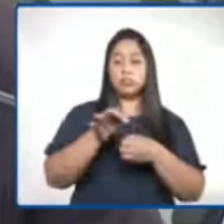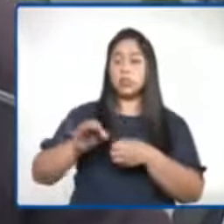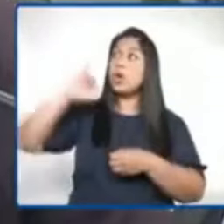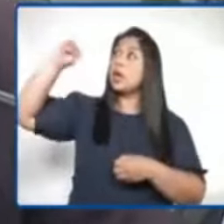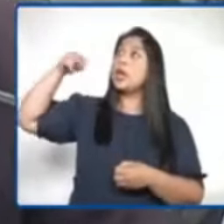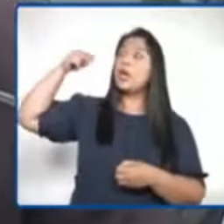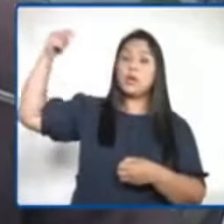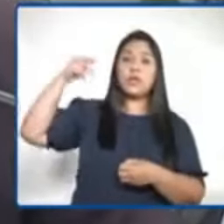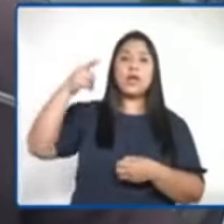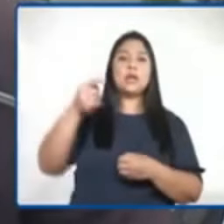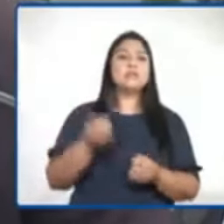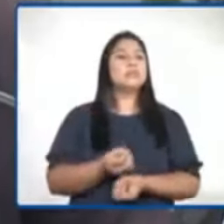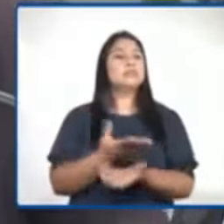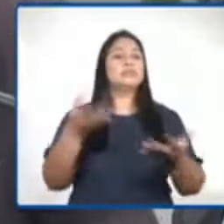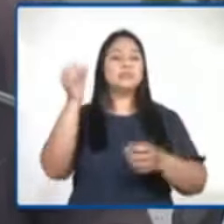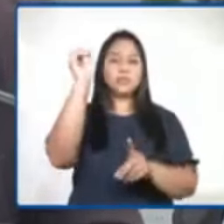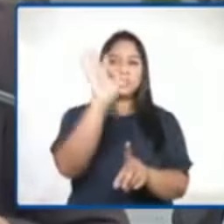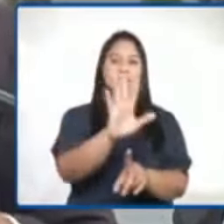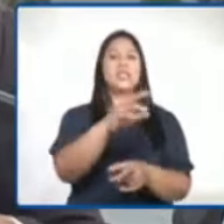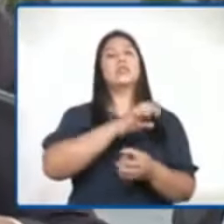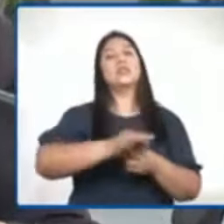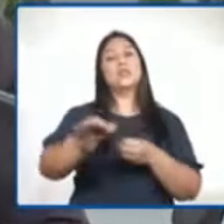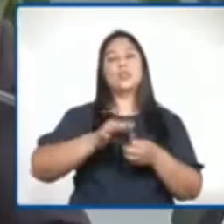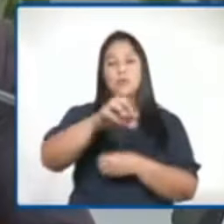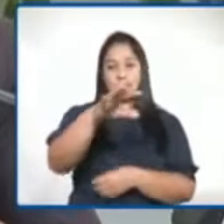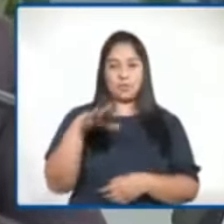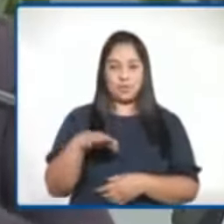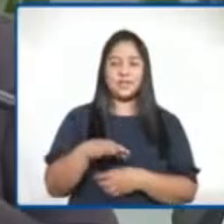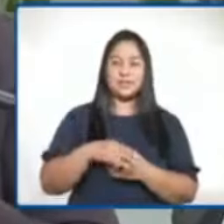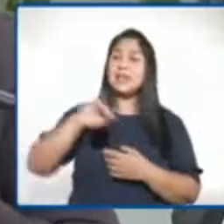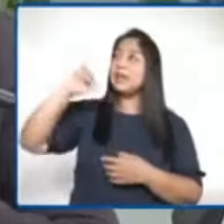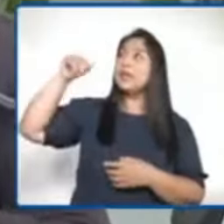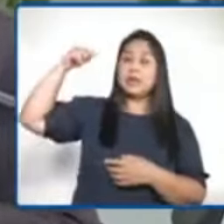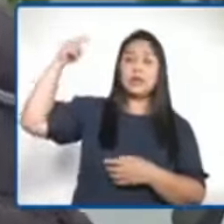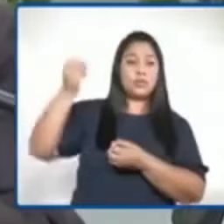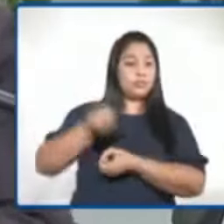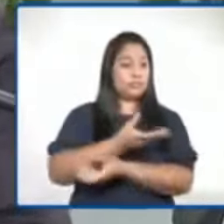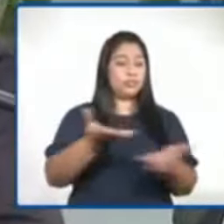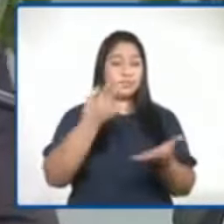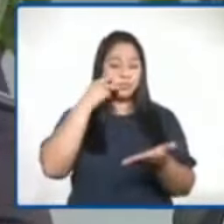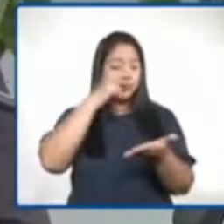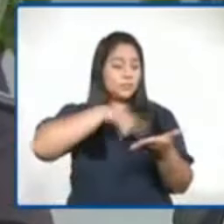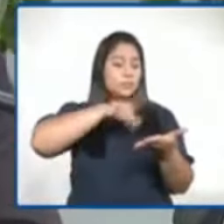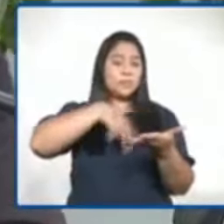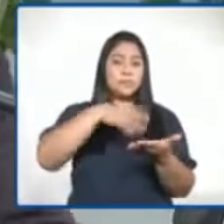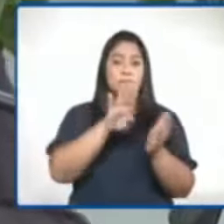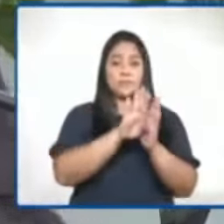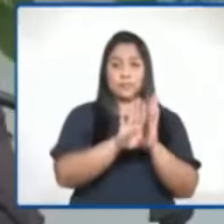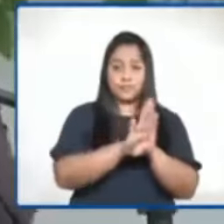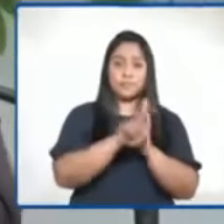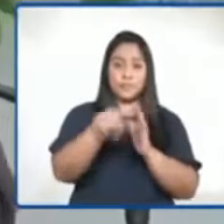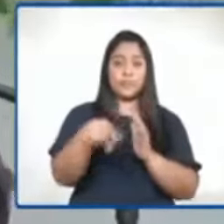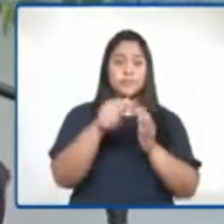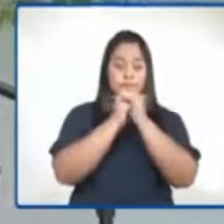pueblo con paz. Que el Señor añada bendición a esta lectura bíblica. Le